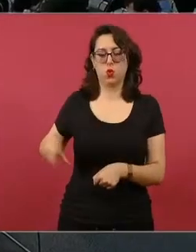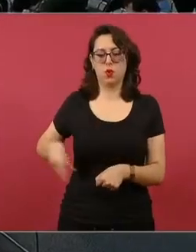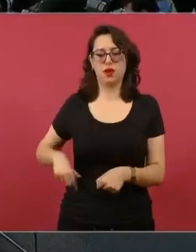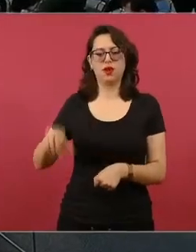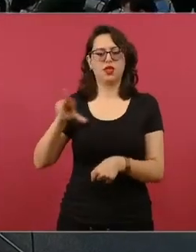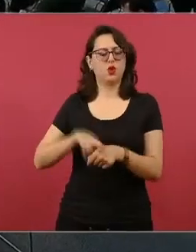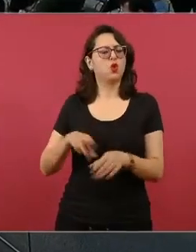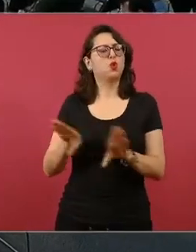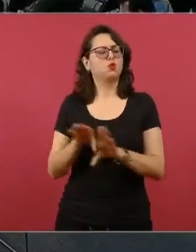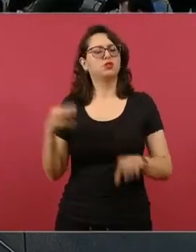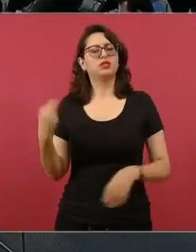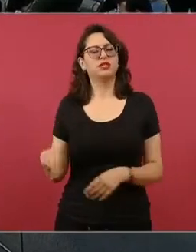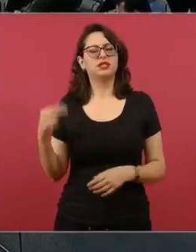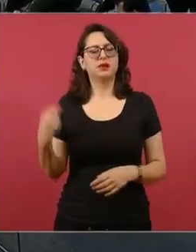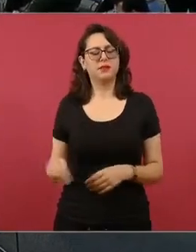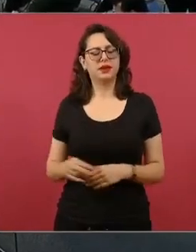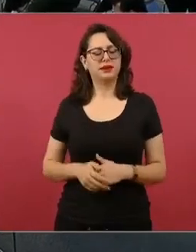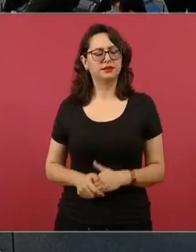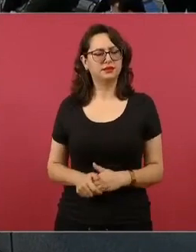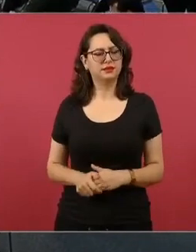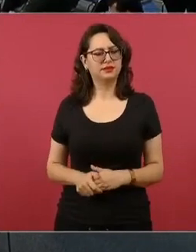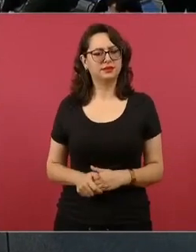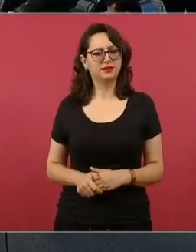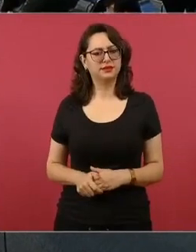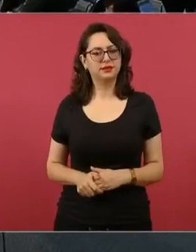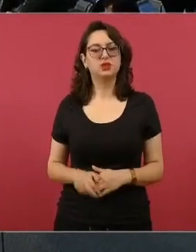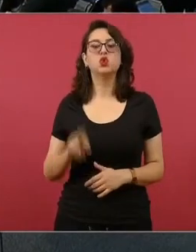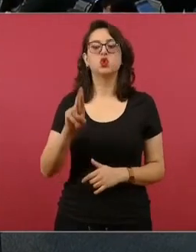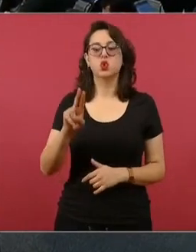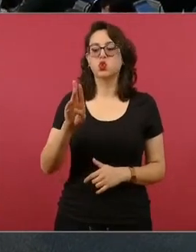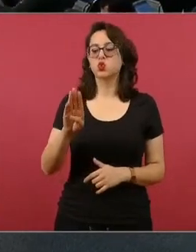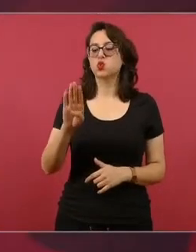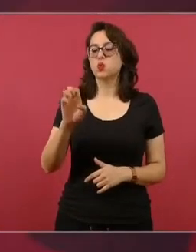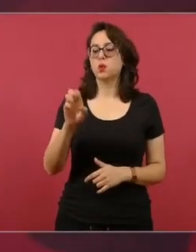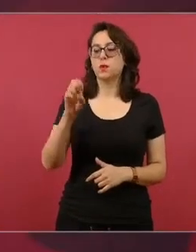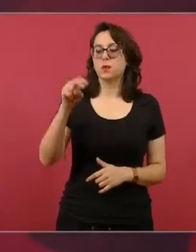¿Cómo se llama el segundo? Rubén.